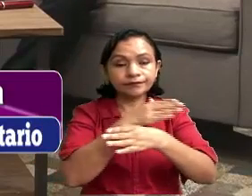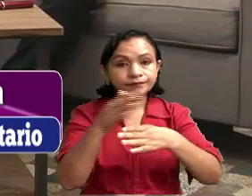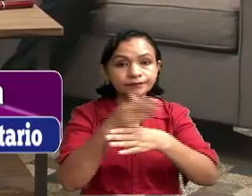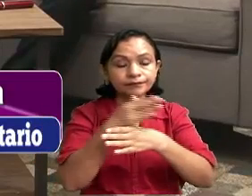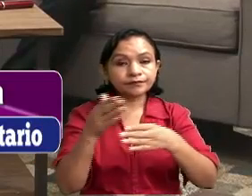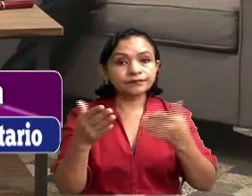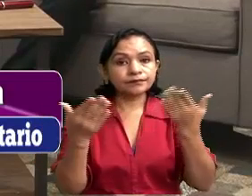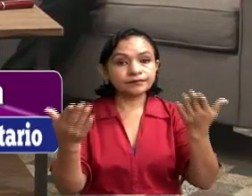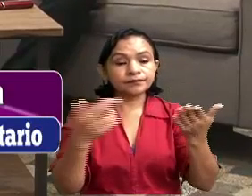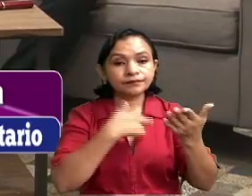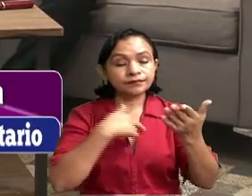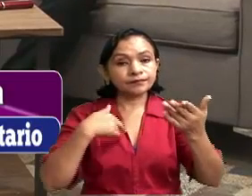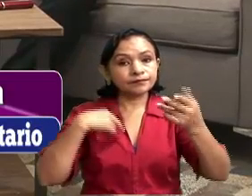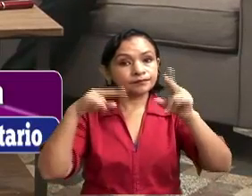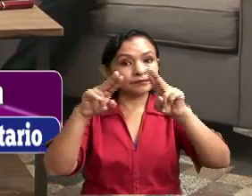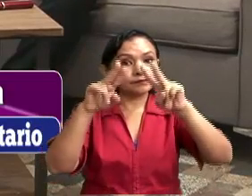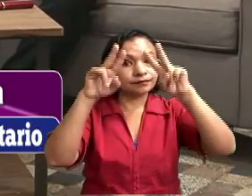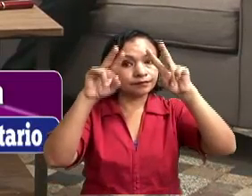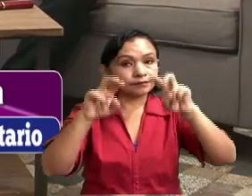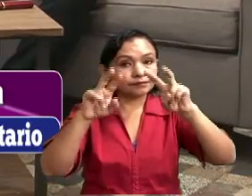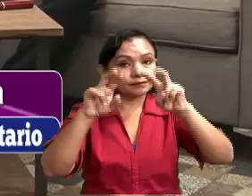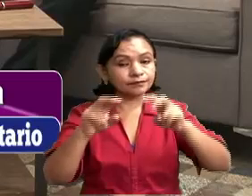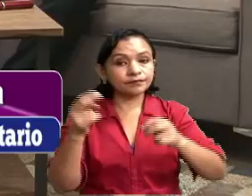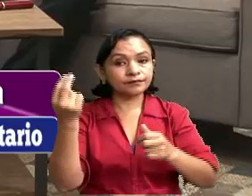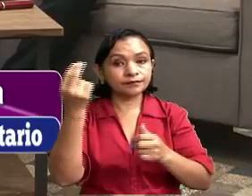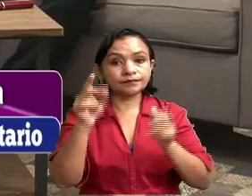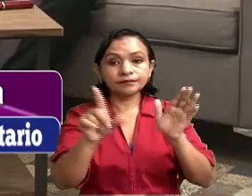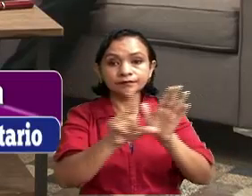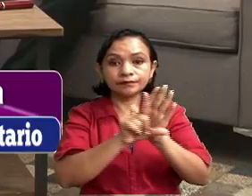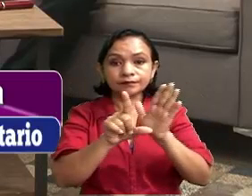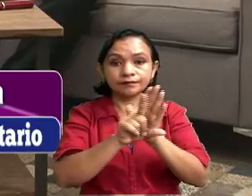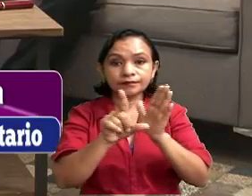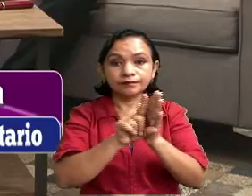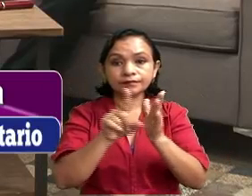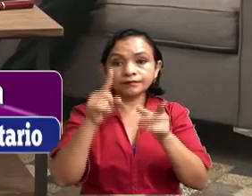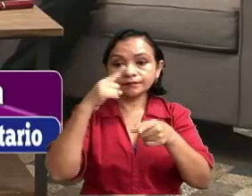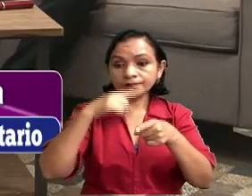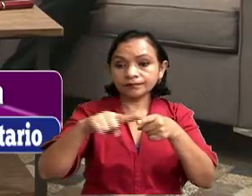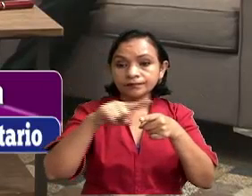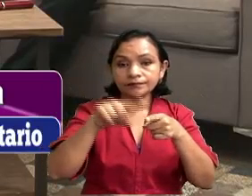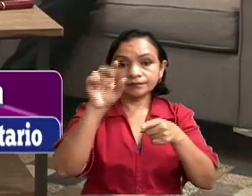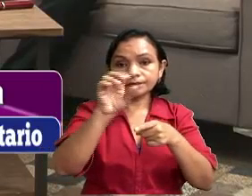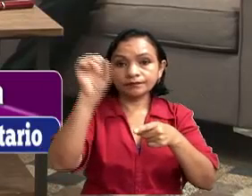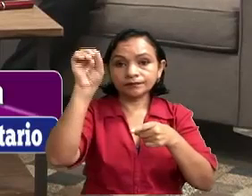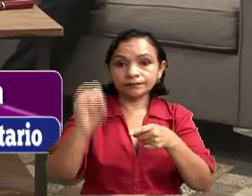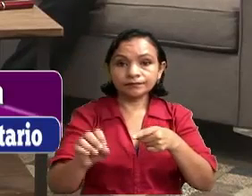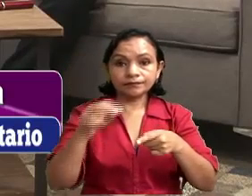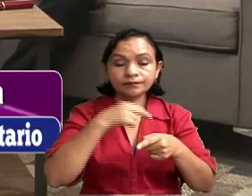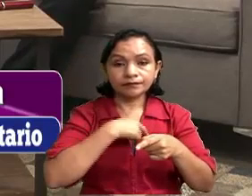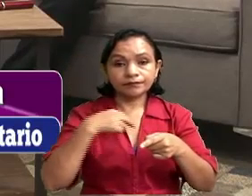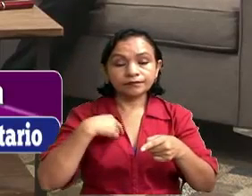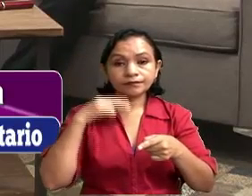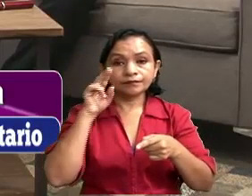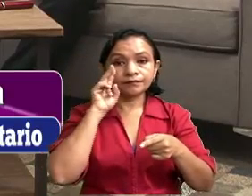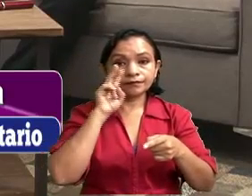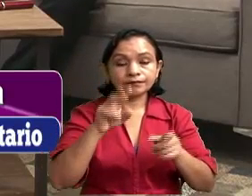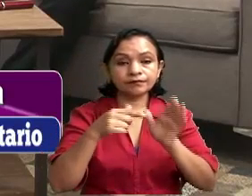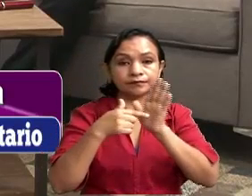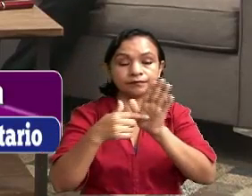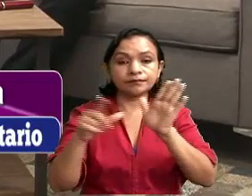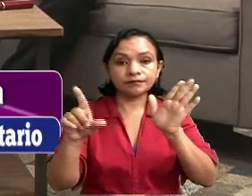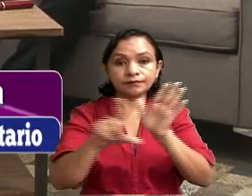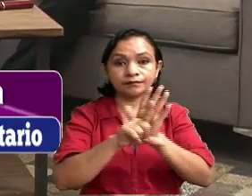para evaluar la aplicación de la Ley de Concertación Tributaria. Es decir, esto quedó reflejado en la